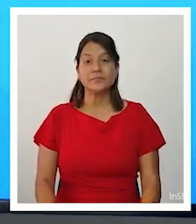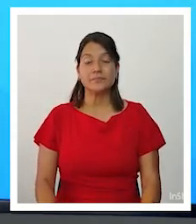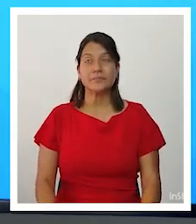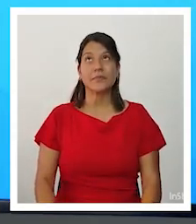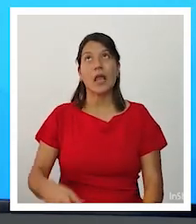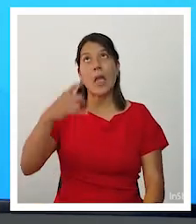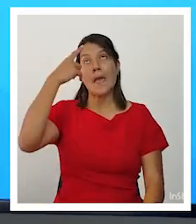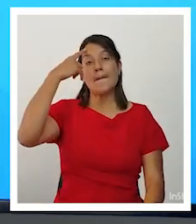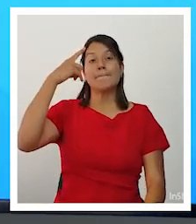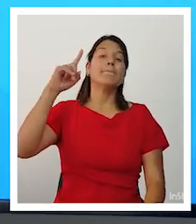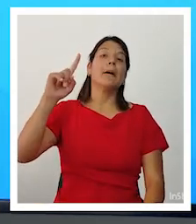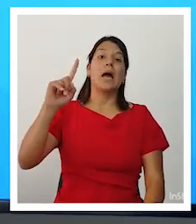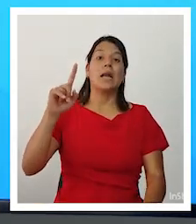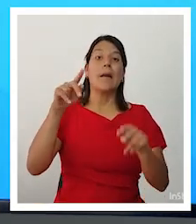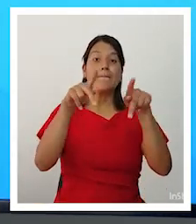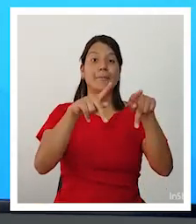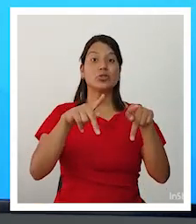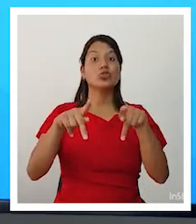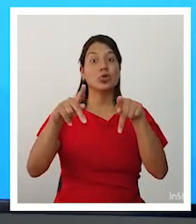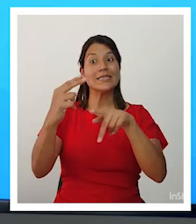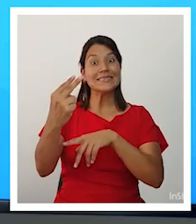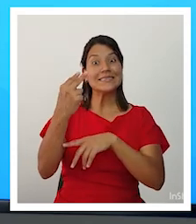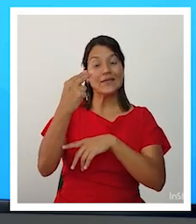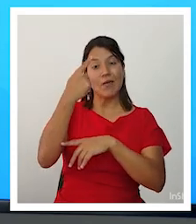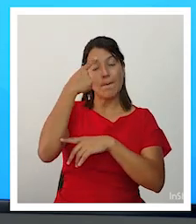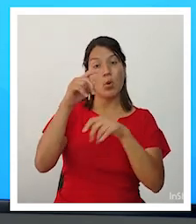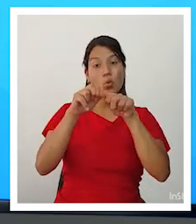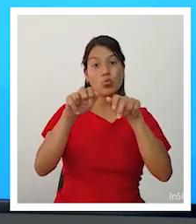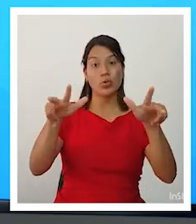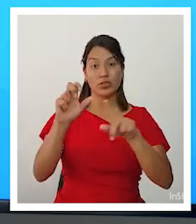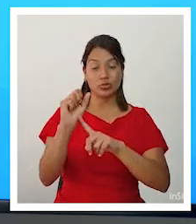Para los que nos ven en redes sociales,